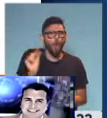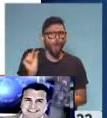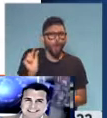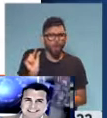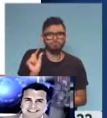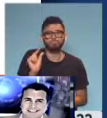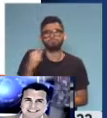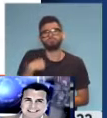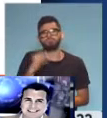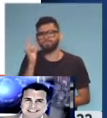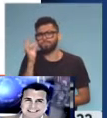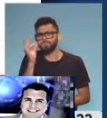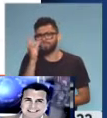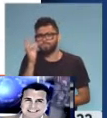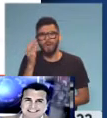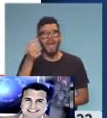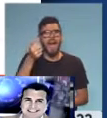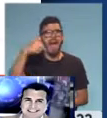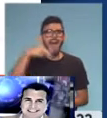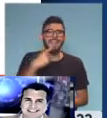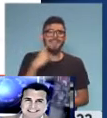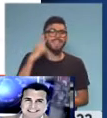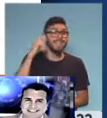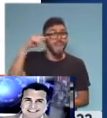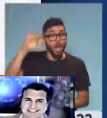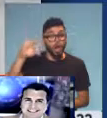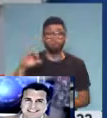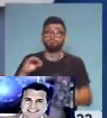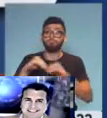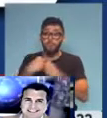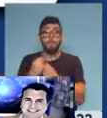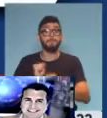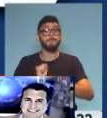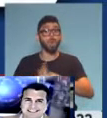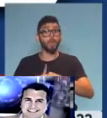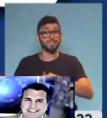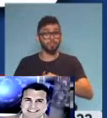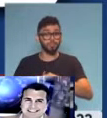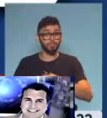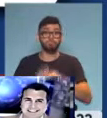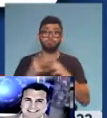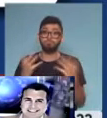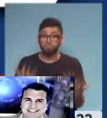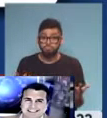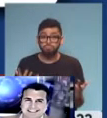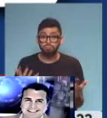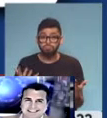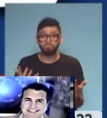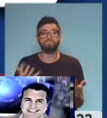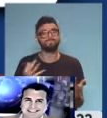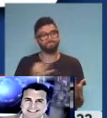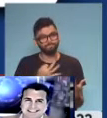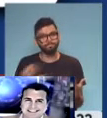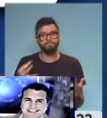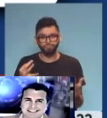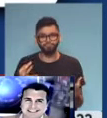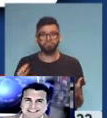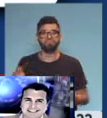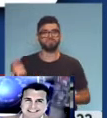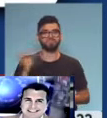me realicé un test de antígeno cuyo resultado fue positivo. O sea que hay